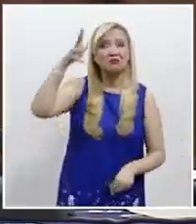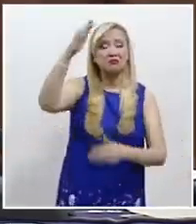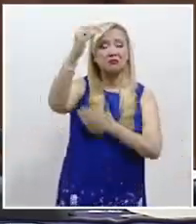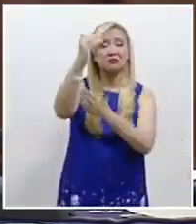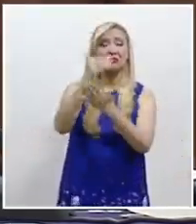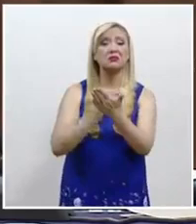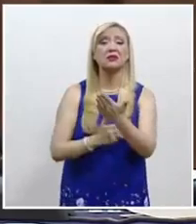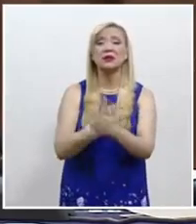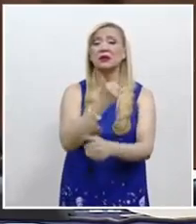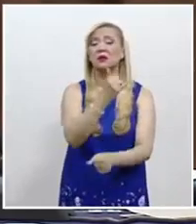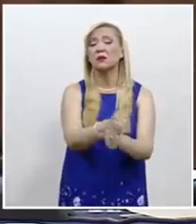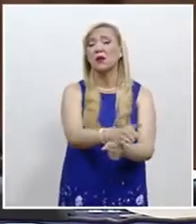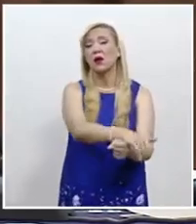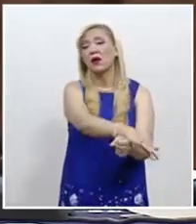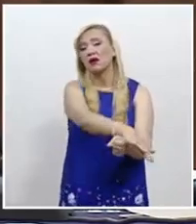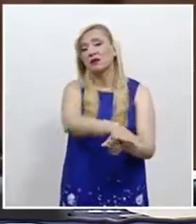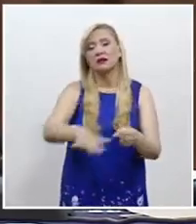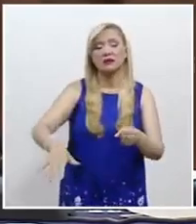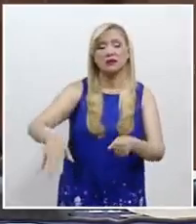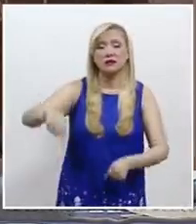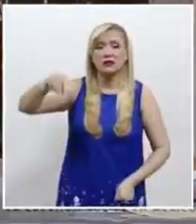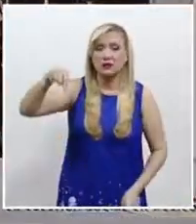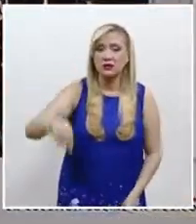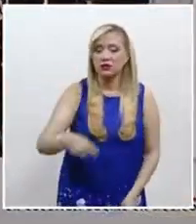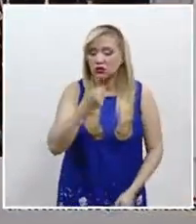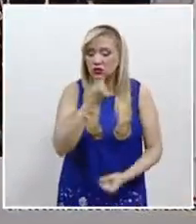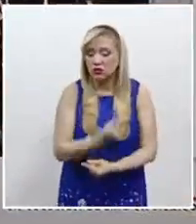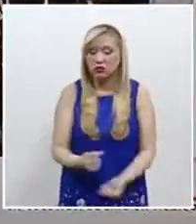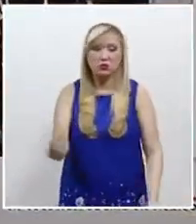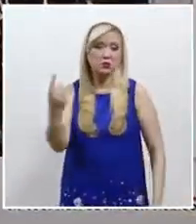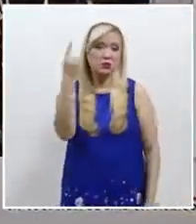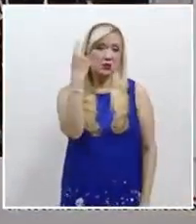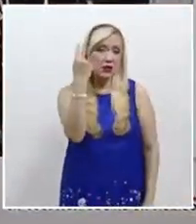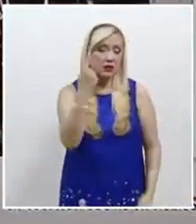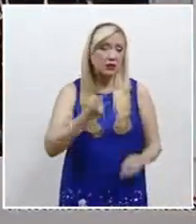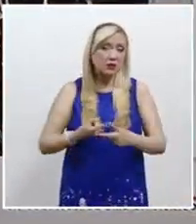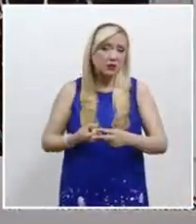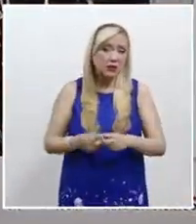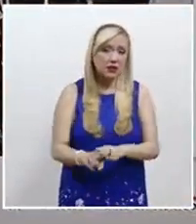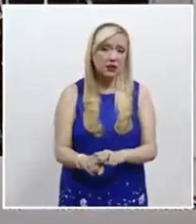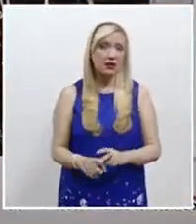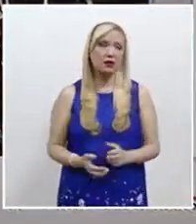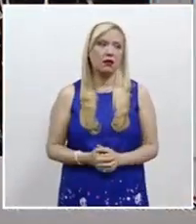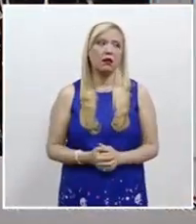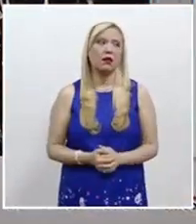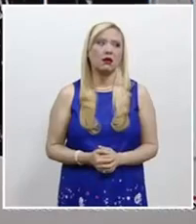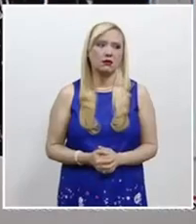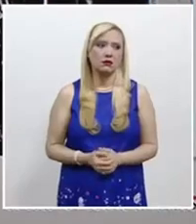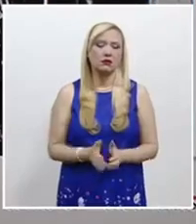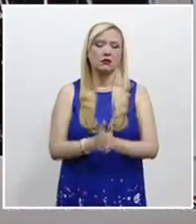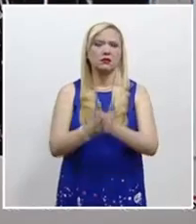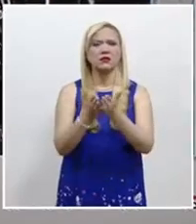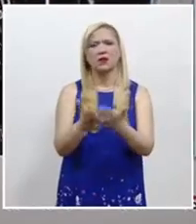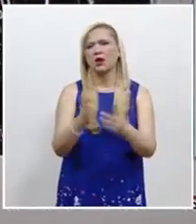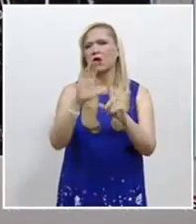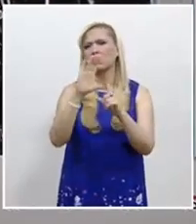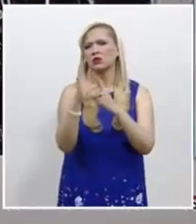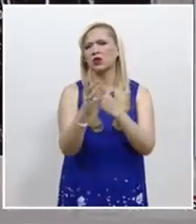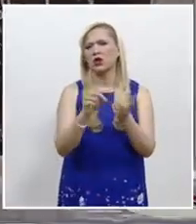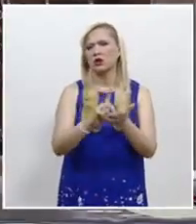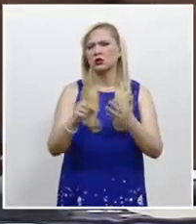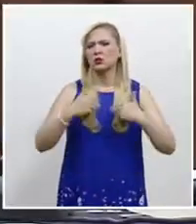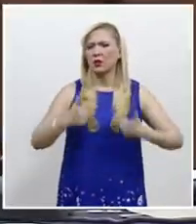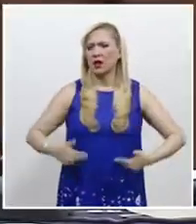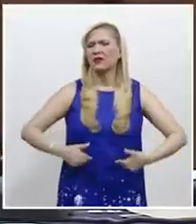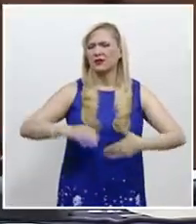pobreza en ese rubro de edad. Durante la presentación de la obra en la Comisión de Derechos Humanos de la Ciudad de